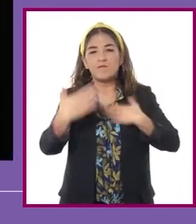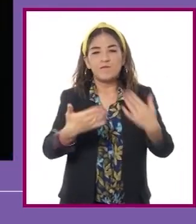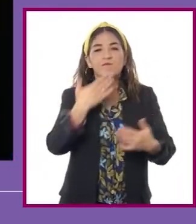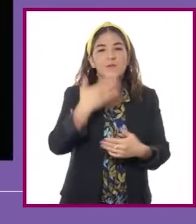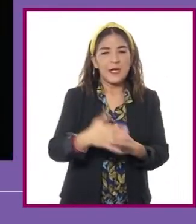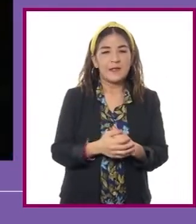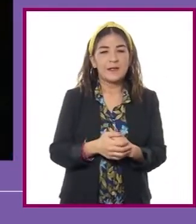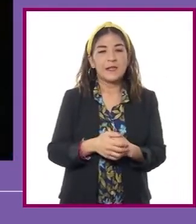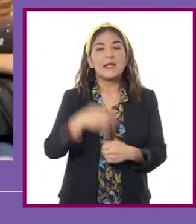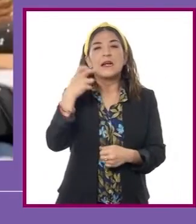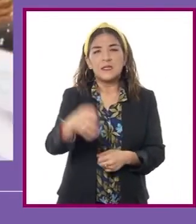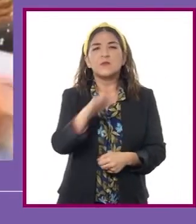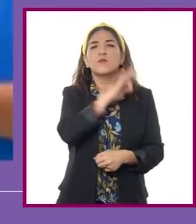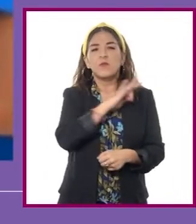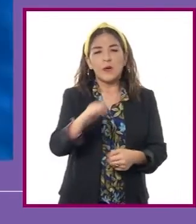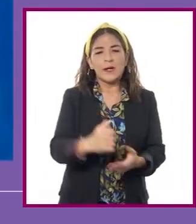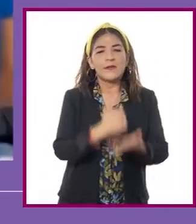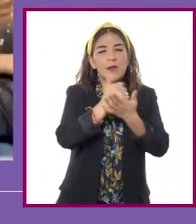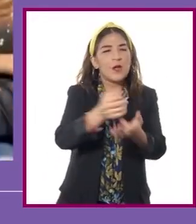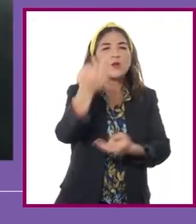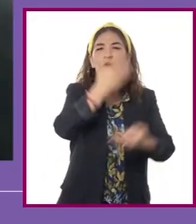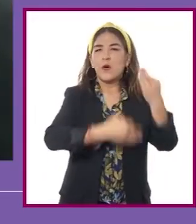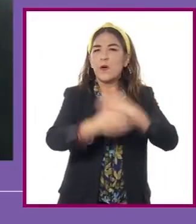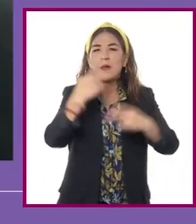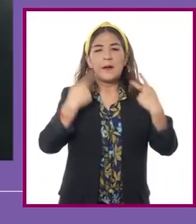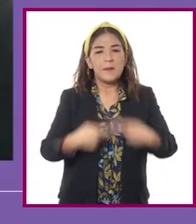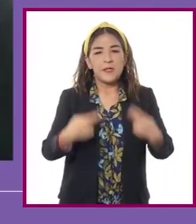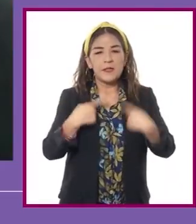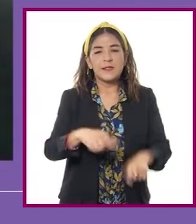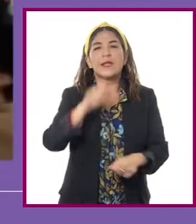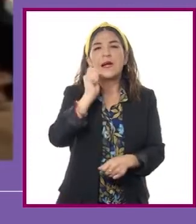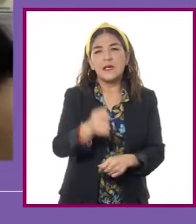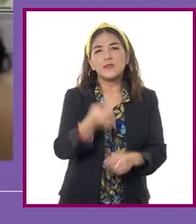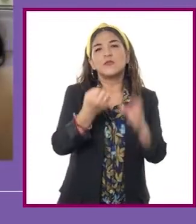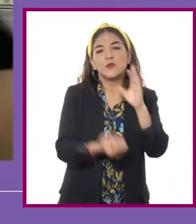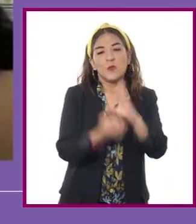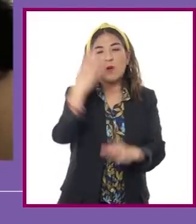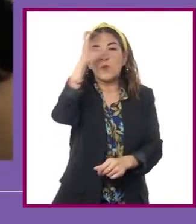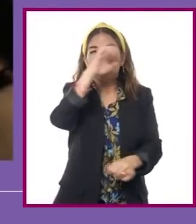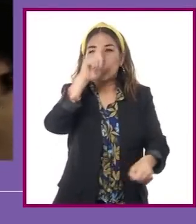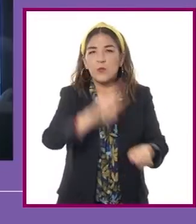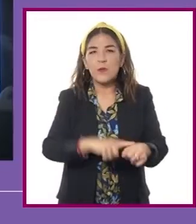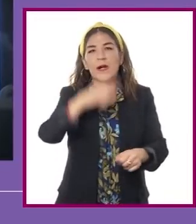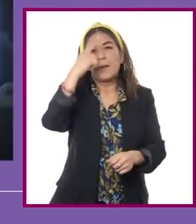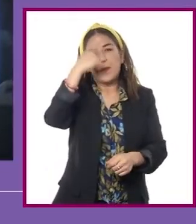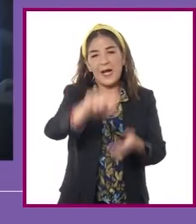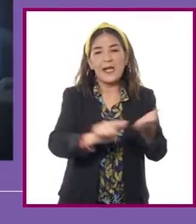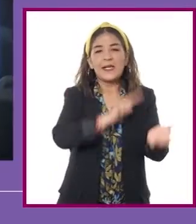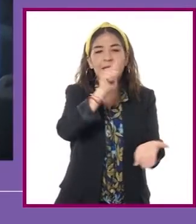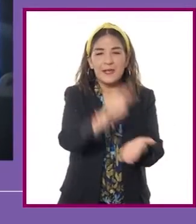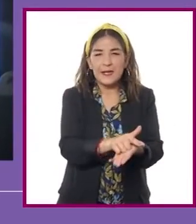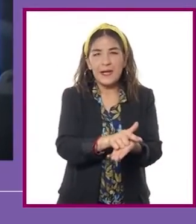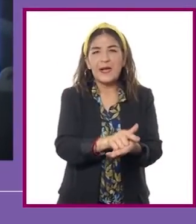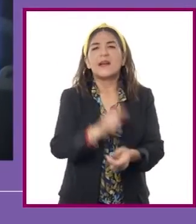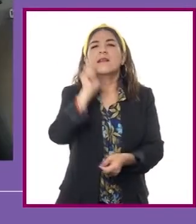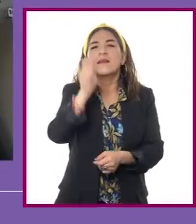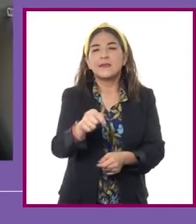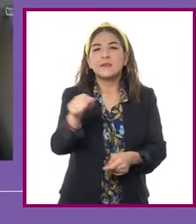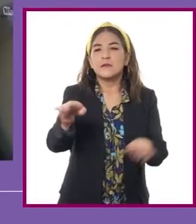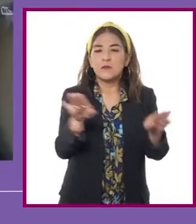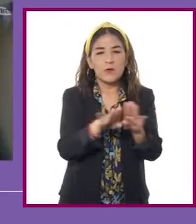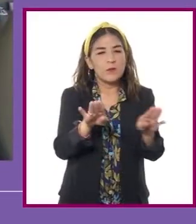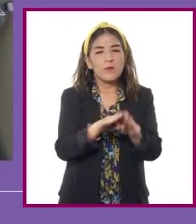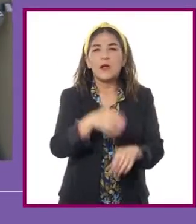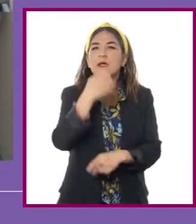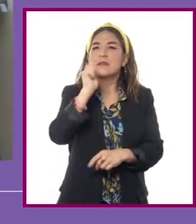Así, es preciso que todos los individuos adopten una cultura de legalidad. Esto es, que actúen